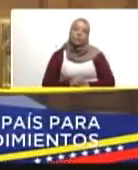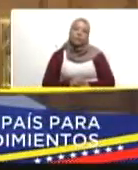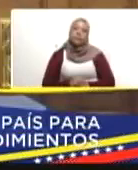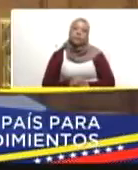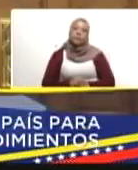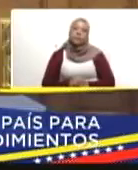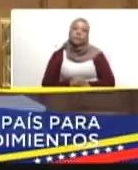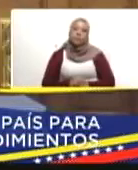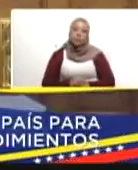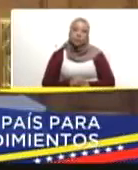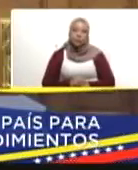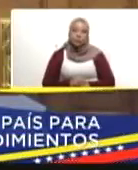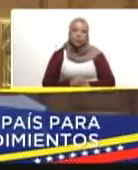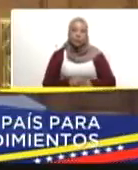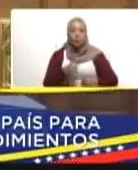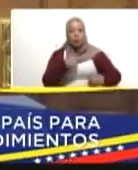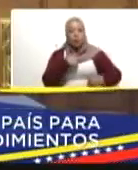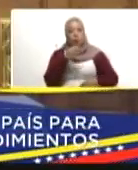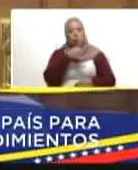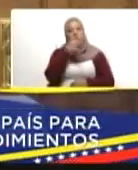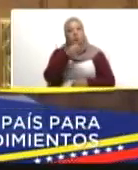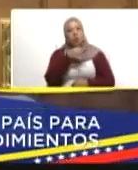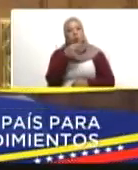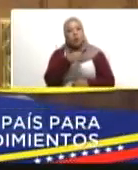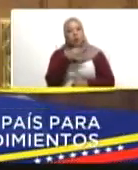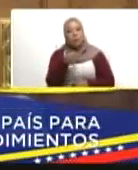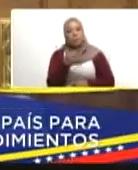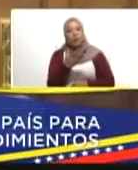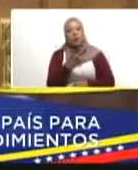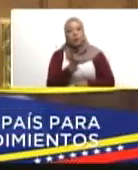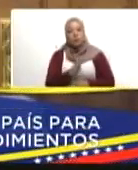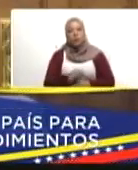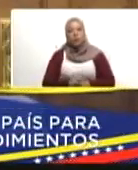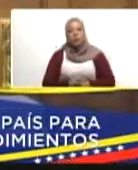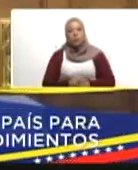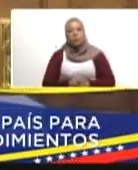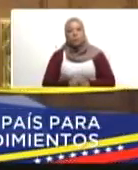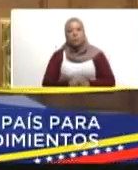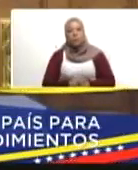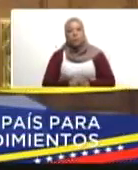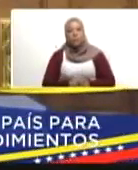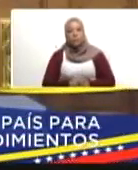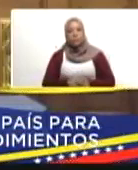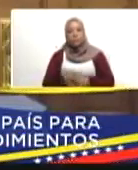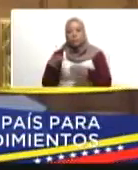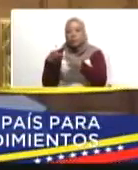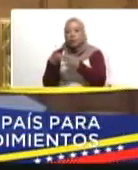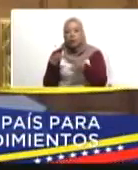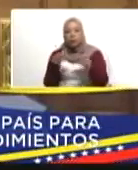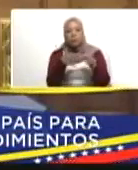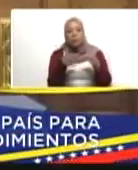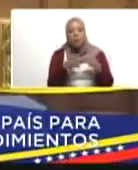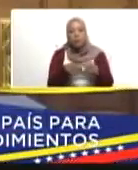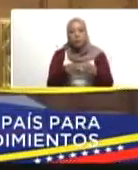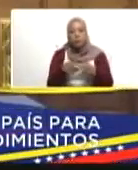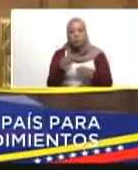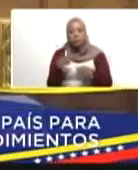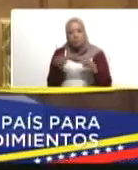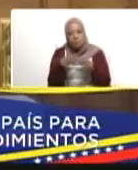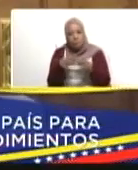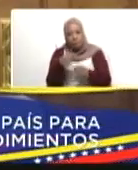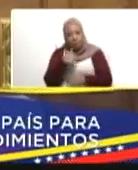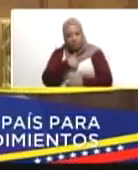eso yo siempre con el equipo mi equipo y y yo yo y mi